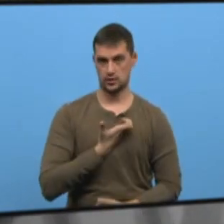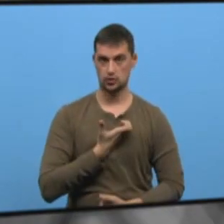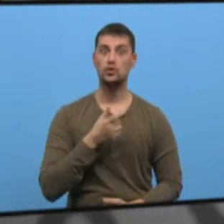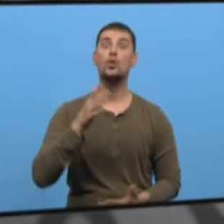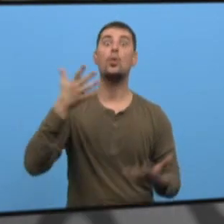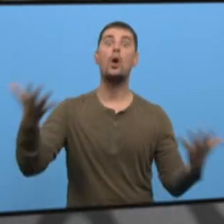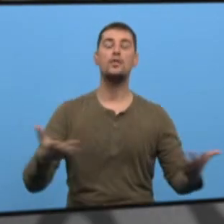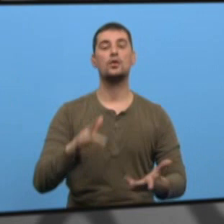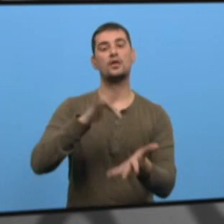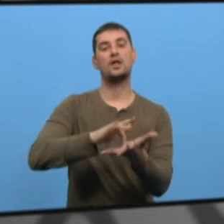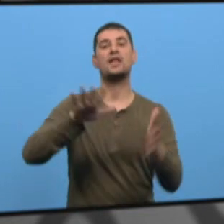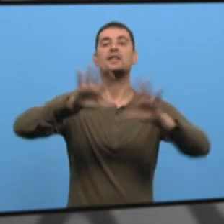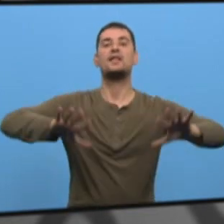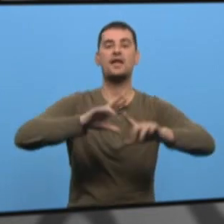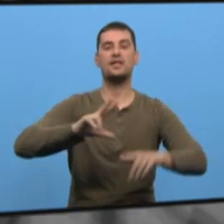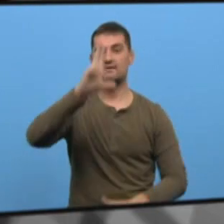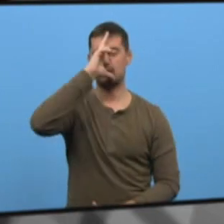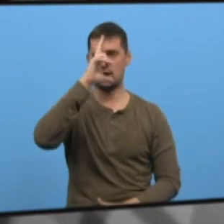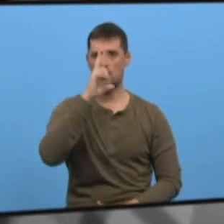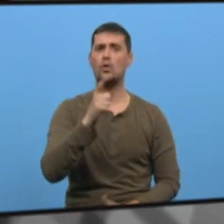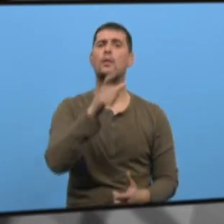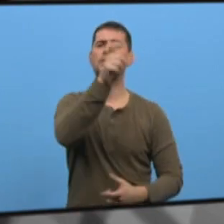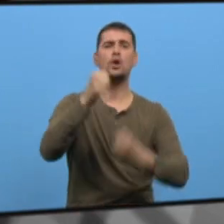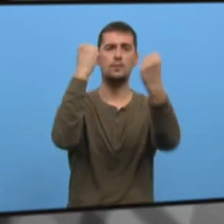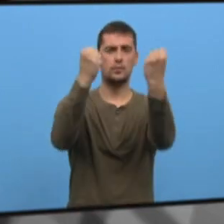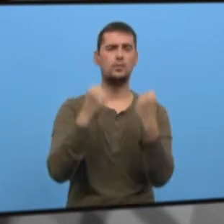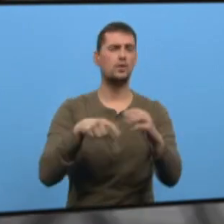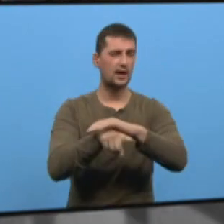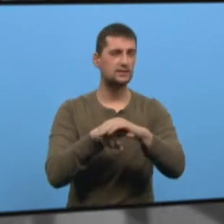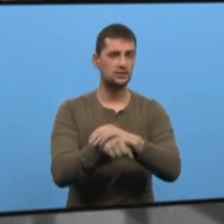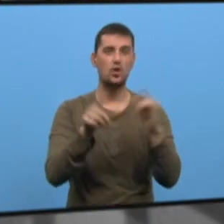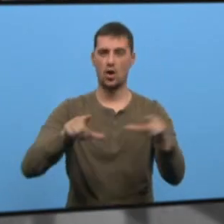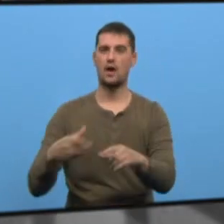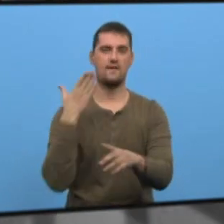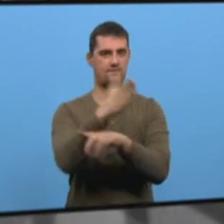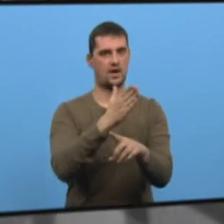o 10 de febreo contará participación de expertos xestión